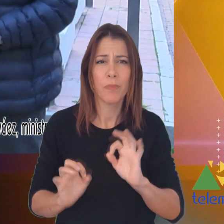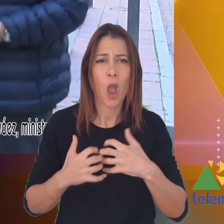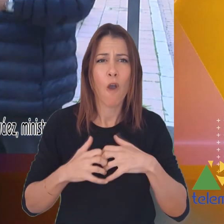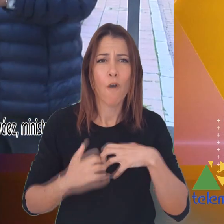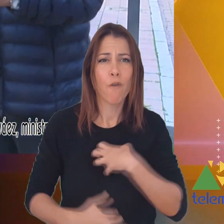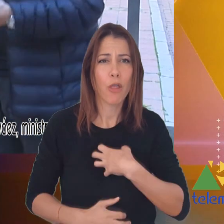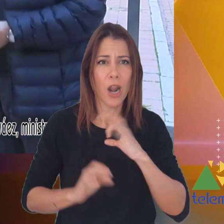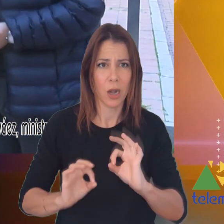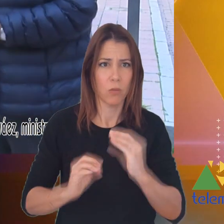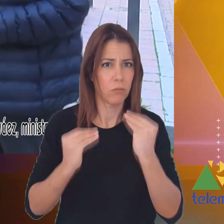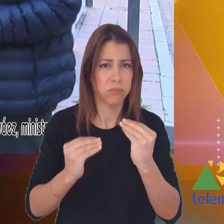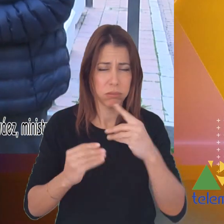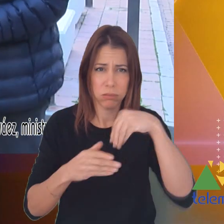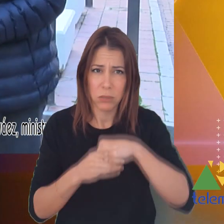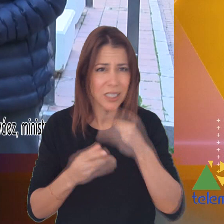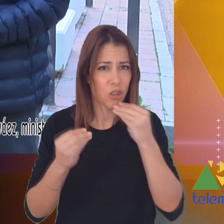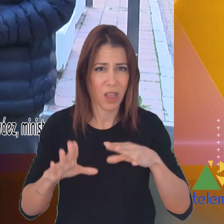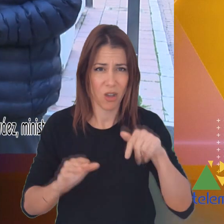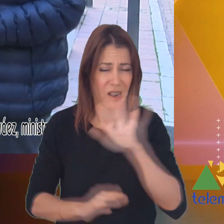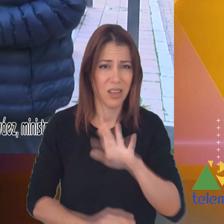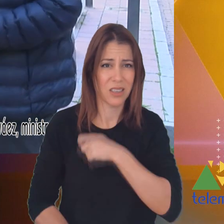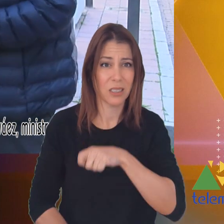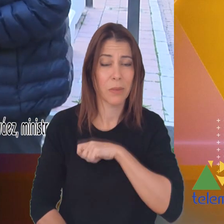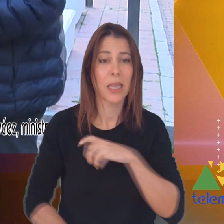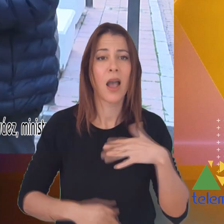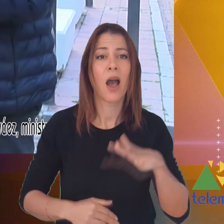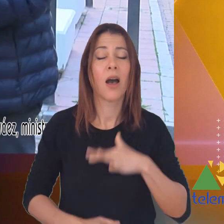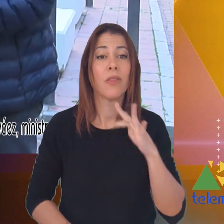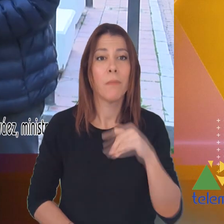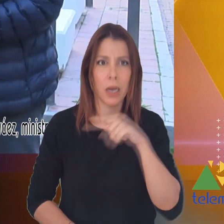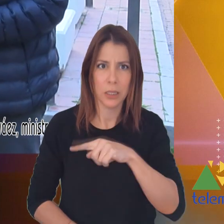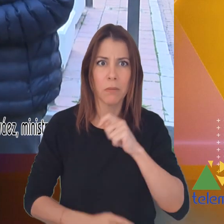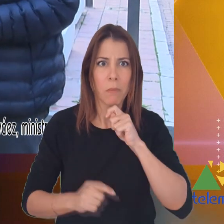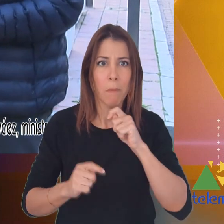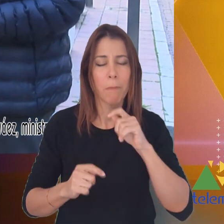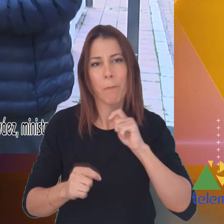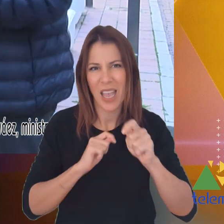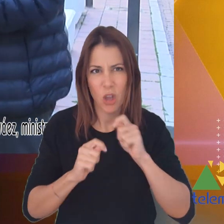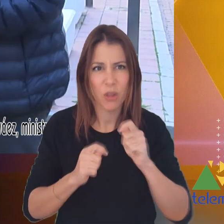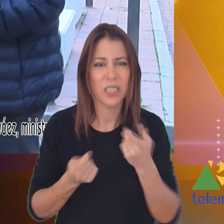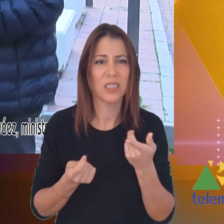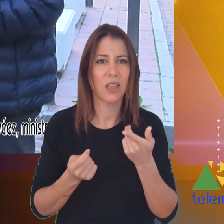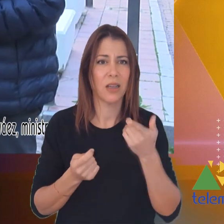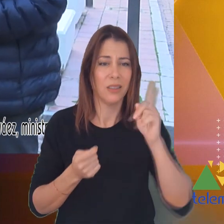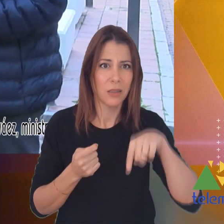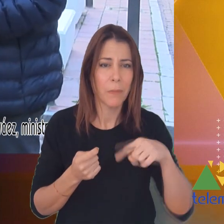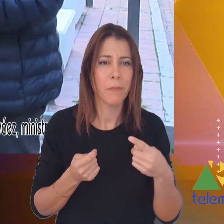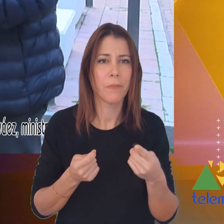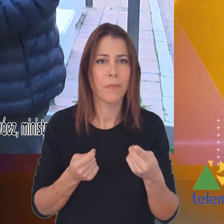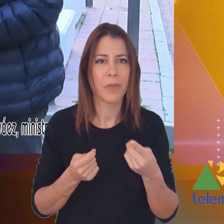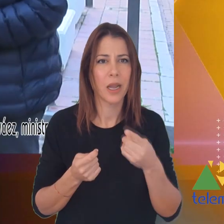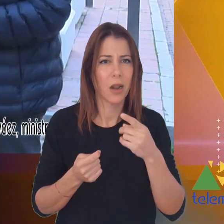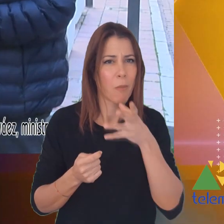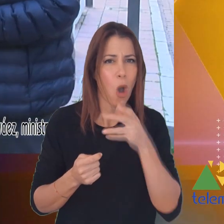creador de la aristocracia de los funcionarios de España, ¿no? Y bueno, aparte periodista, aparte comentarista de